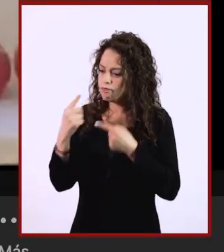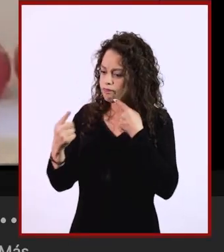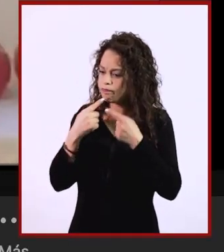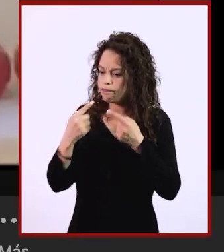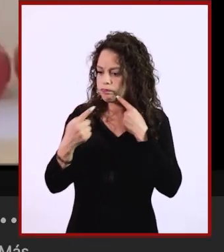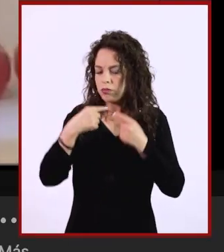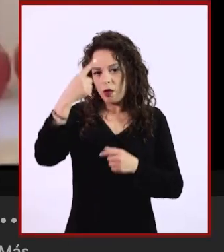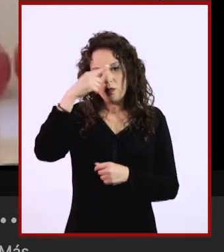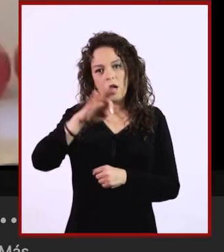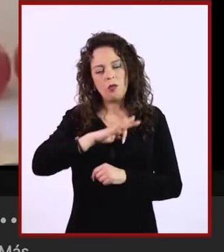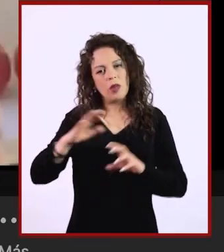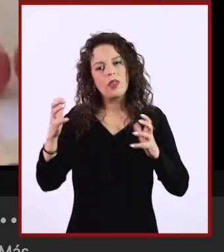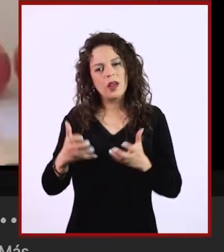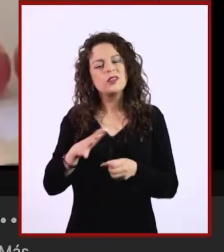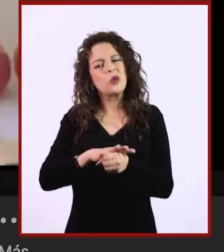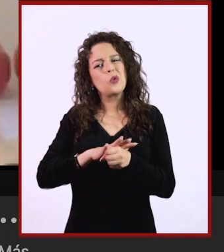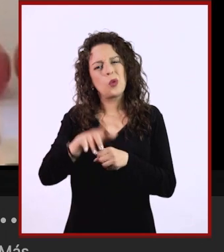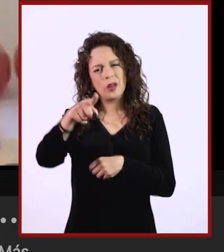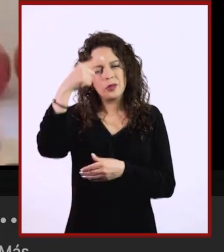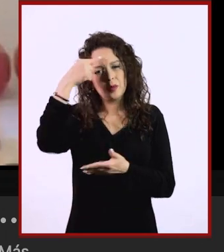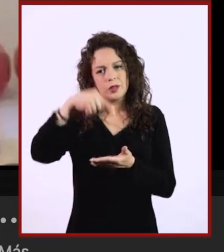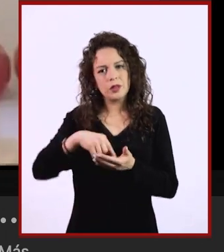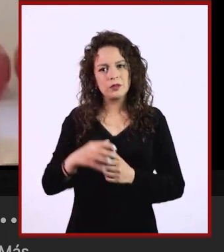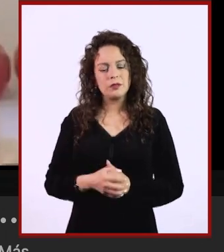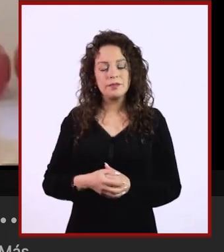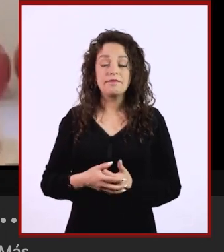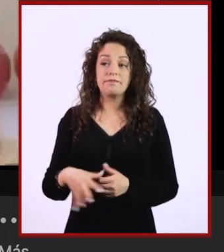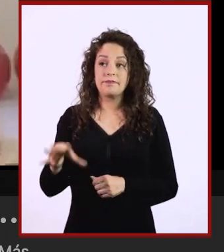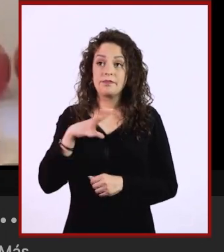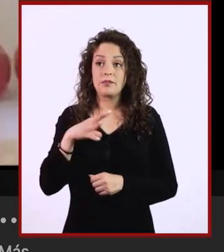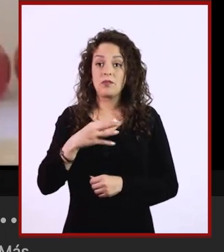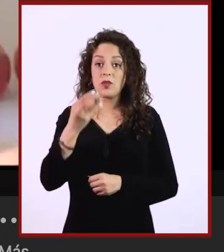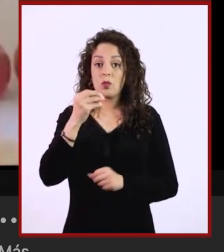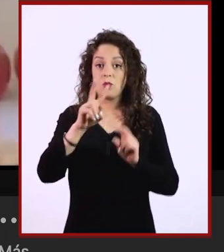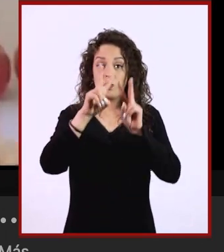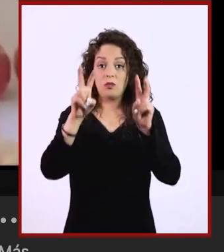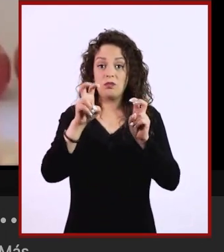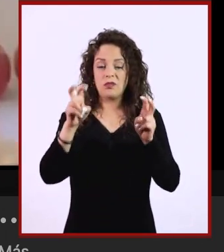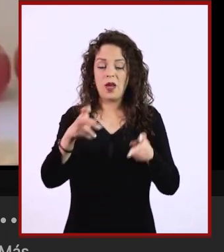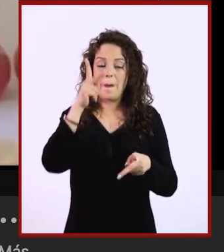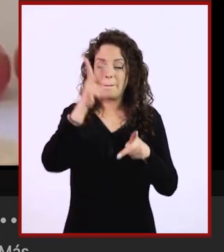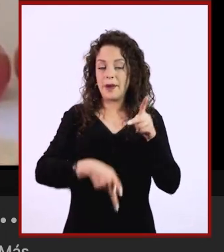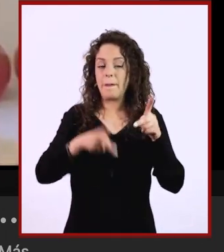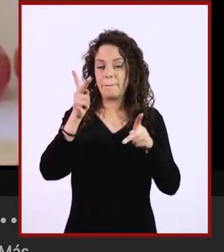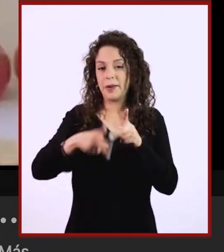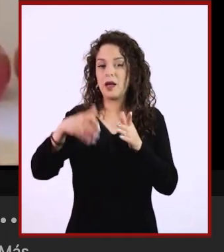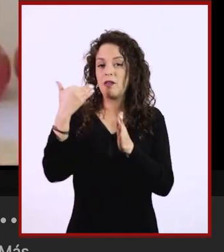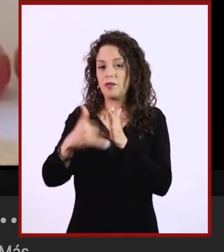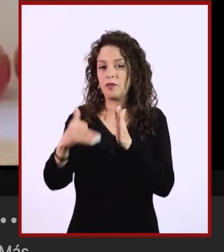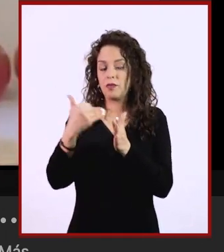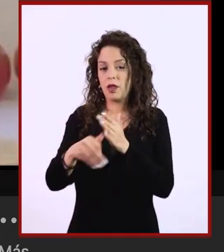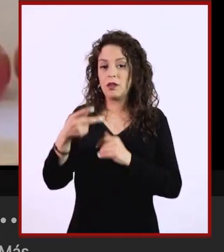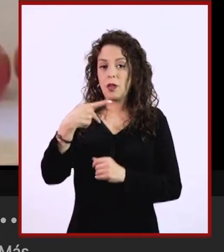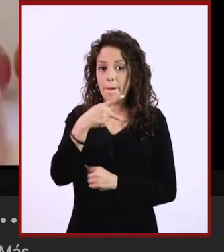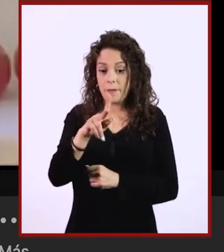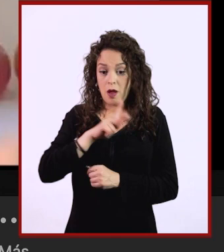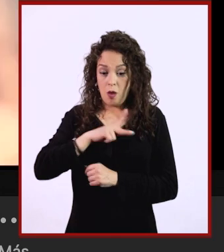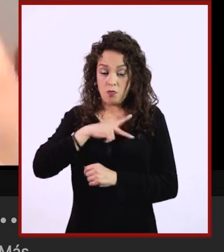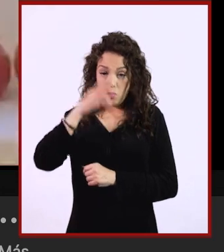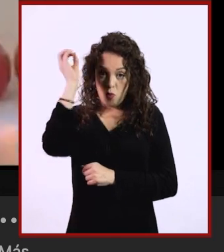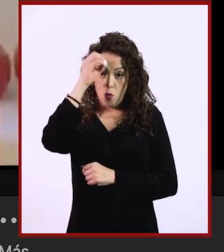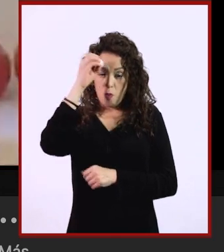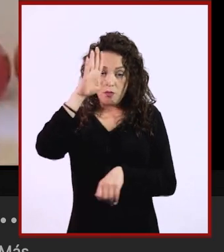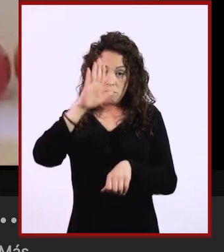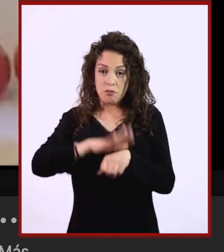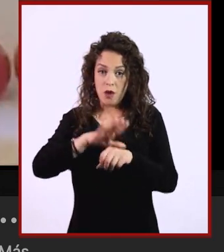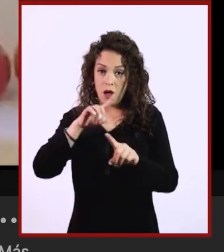Pues probablemente hay muchos temas pendientes, pero yo creo que el principal es la